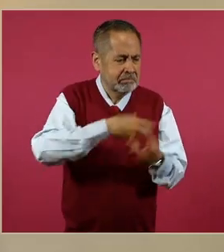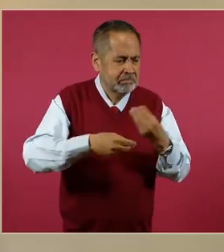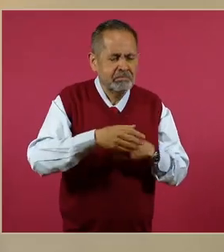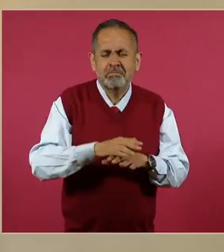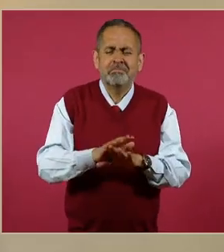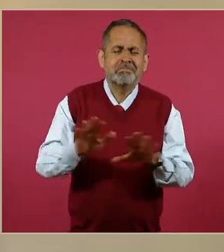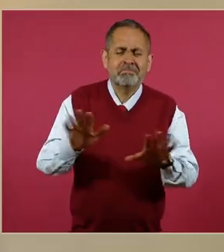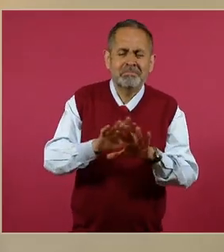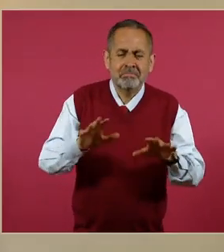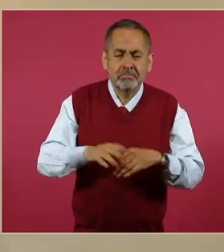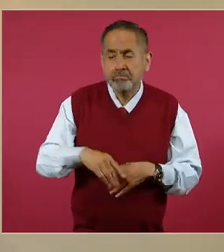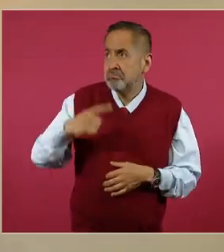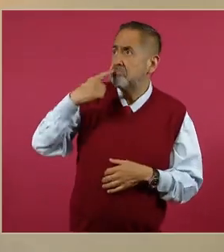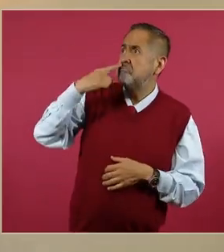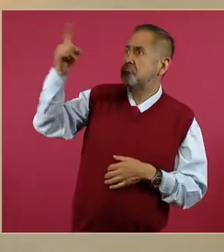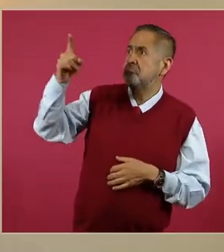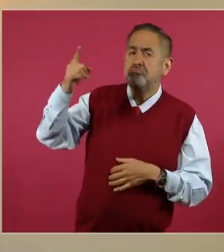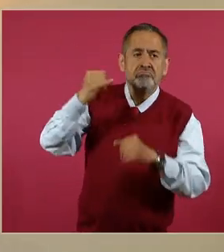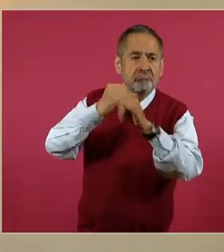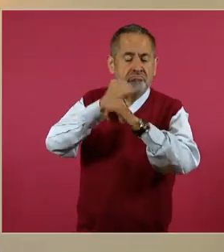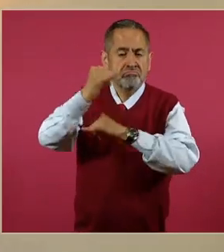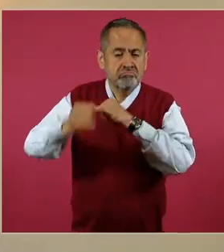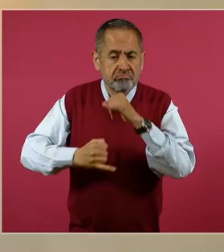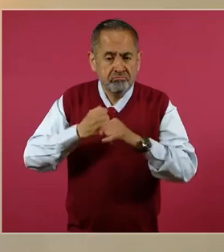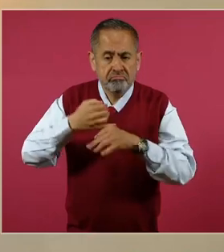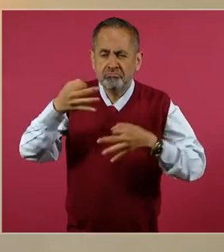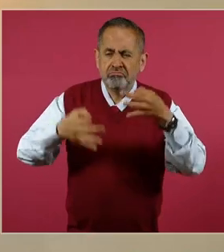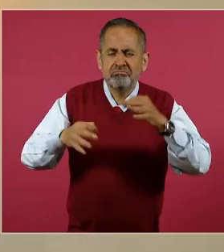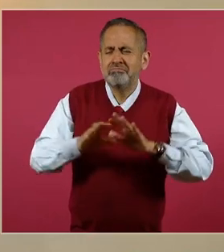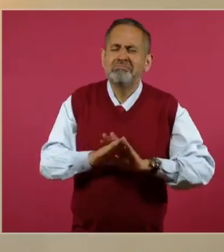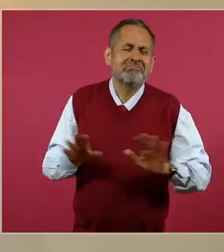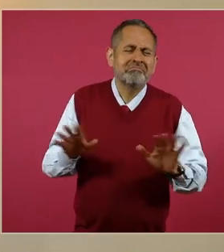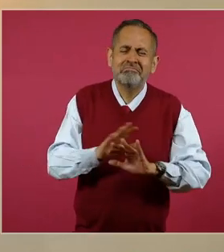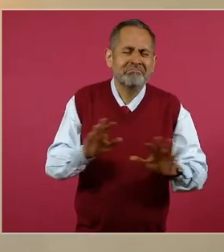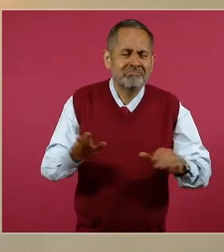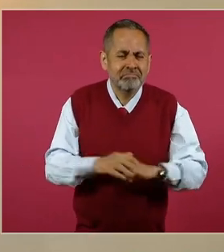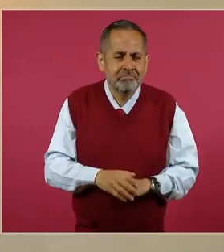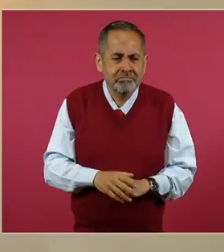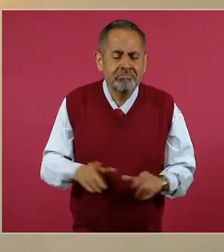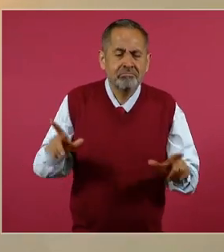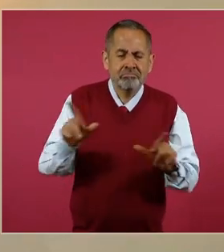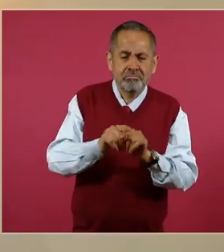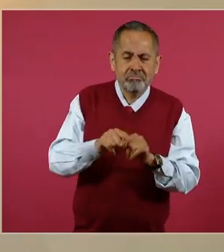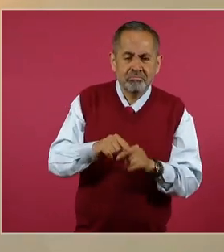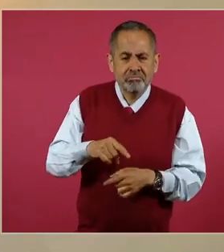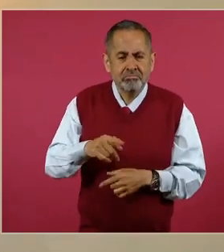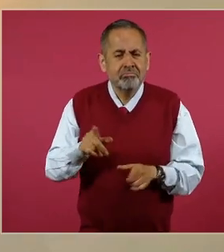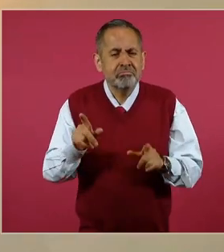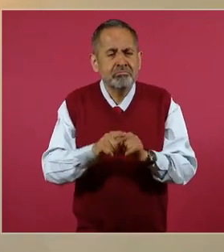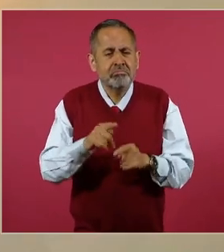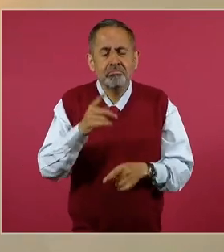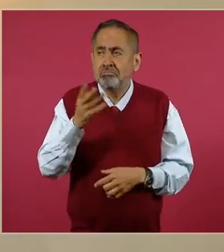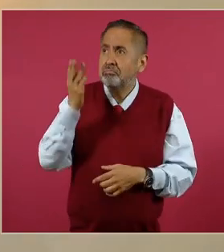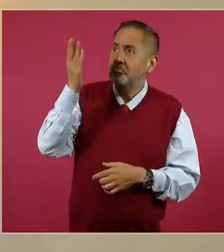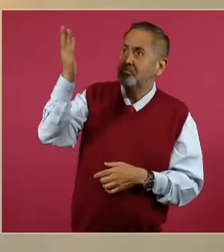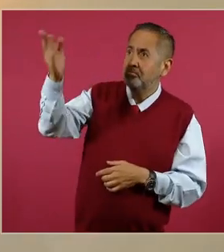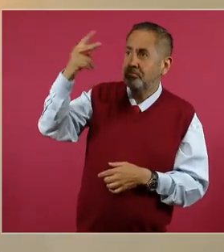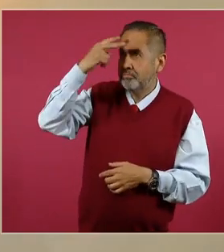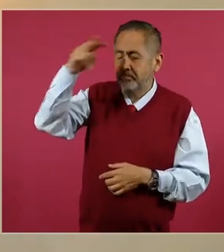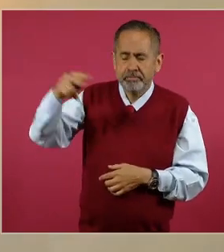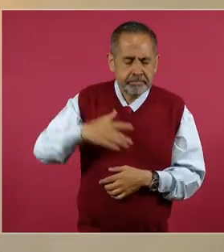proceder de manera legal ante los mismos. En cambio, México desea que el Estado español admita